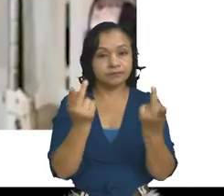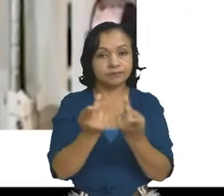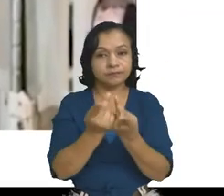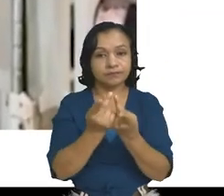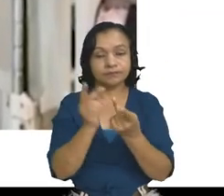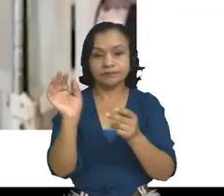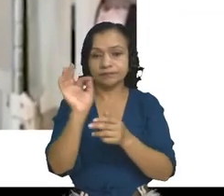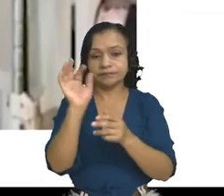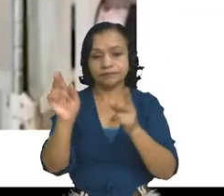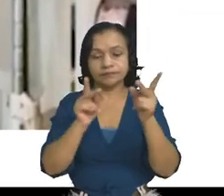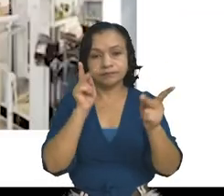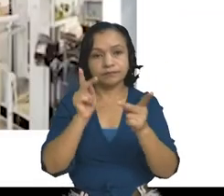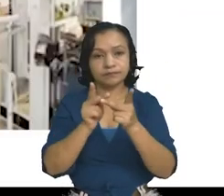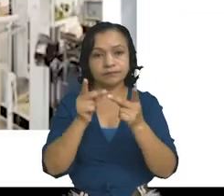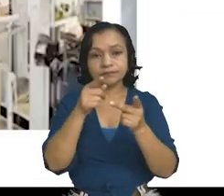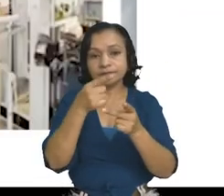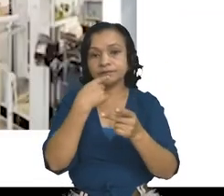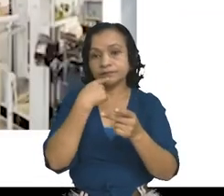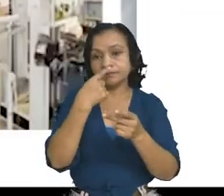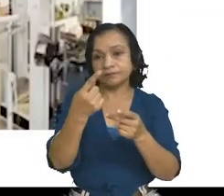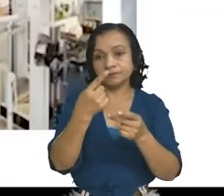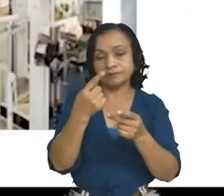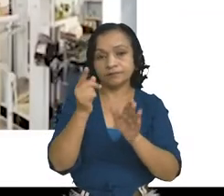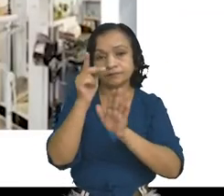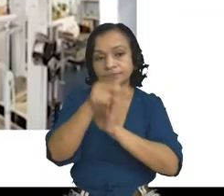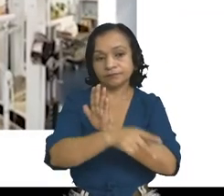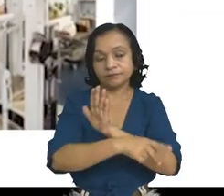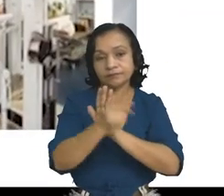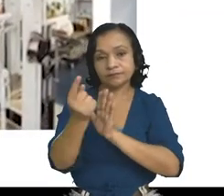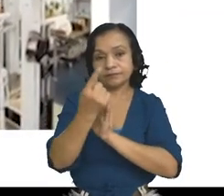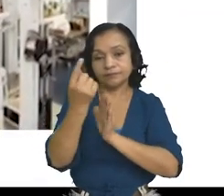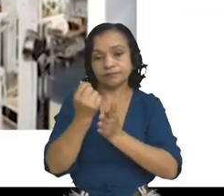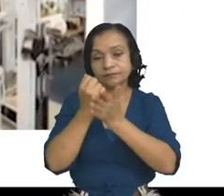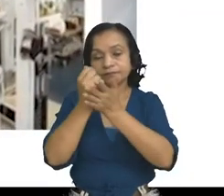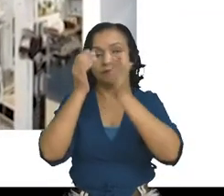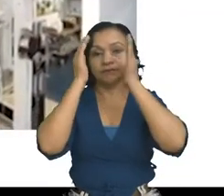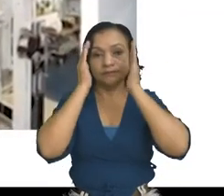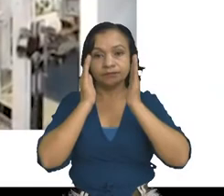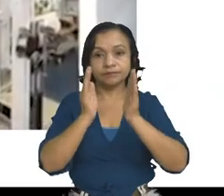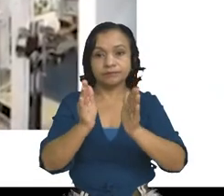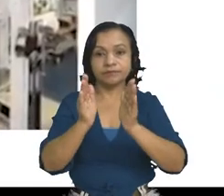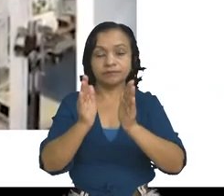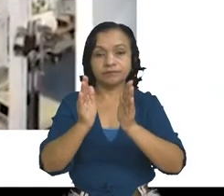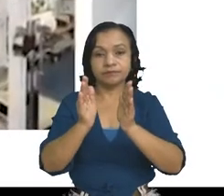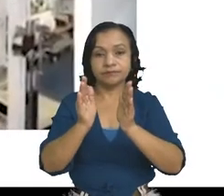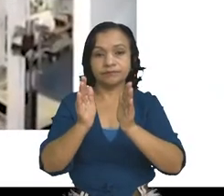manera integral y no solamente, como vos lo decías, en esos países donde solo se brinda la atención